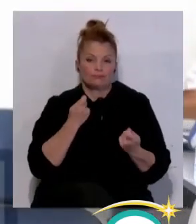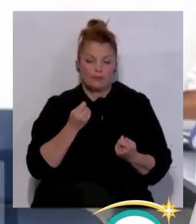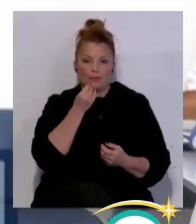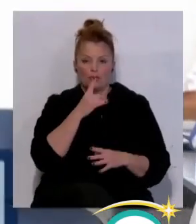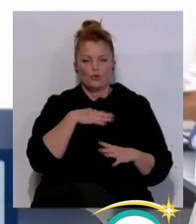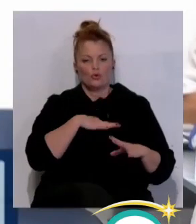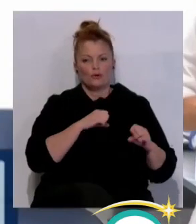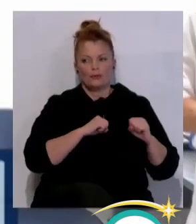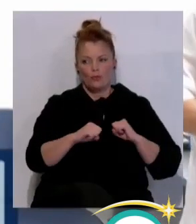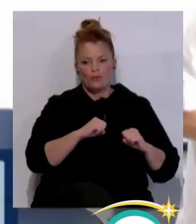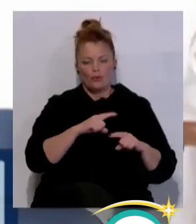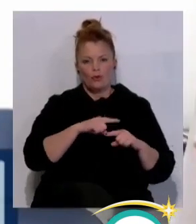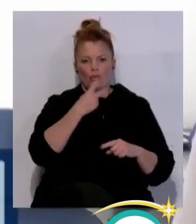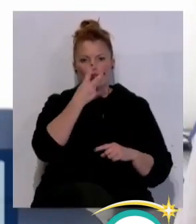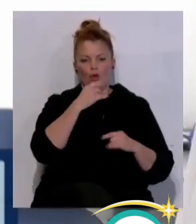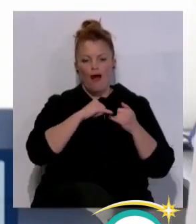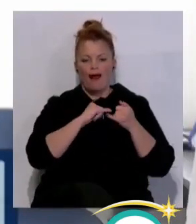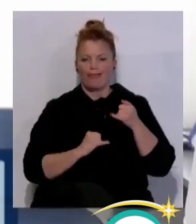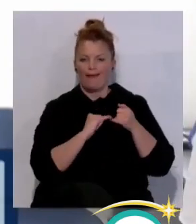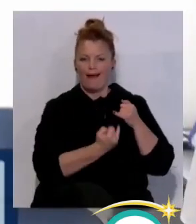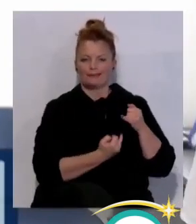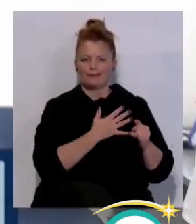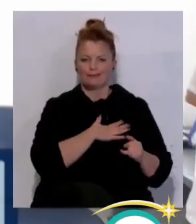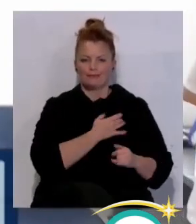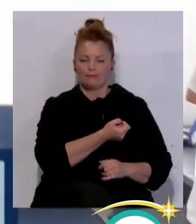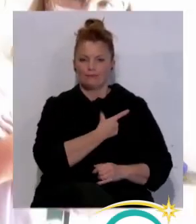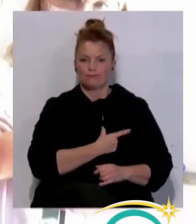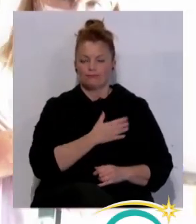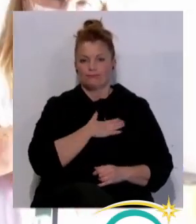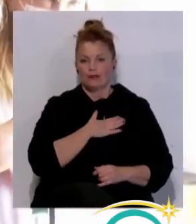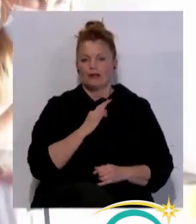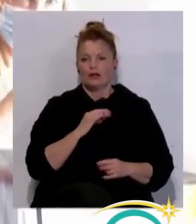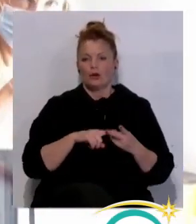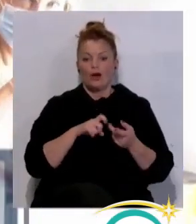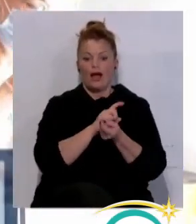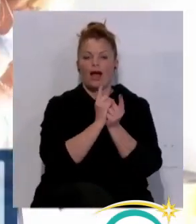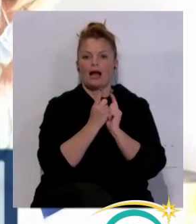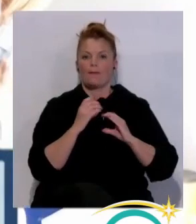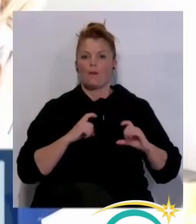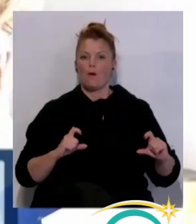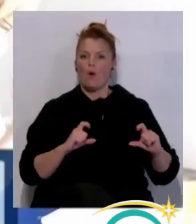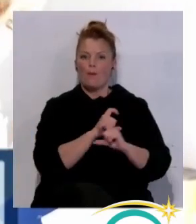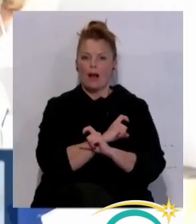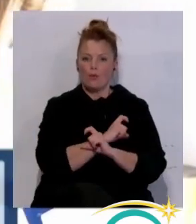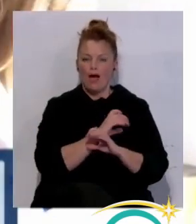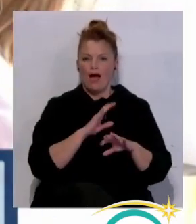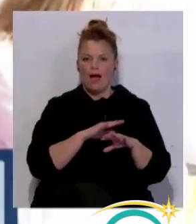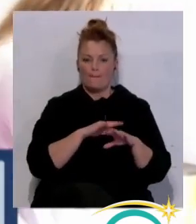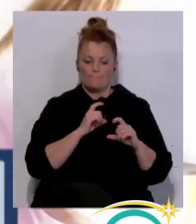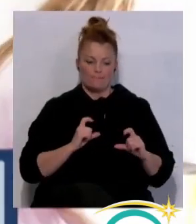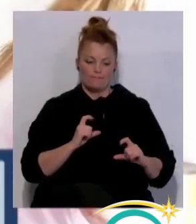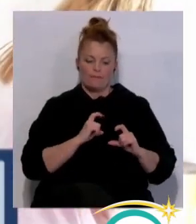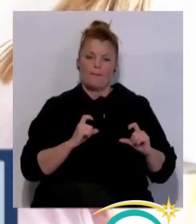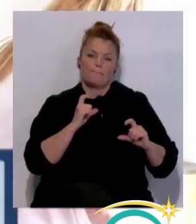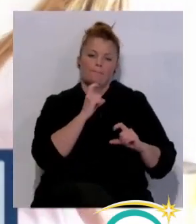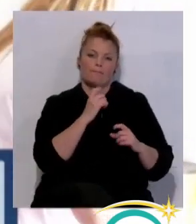Tuve un infarto por obstrucción de dos arterias y bueno, pues aquí estamos. Un cambio de válvula, la válvula aórtica, había que